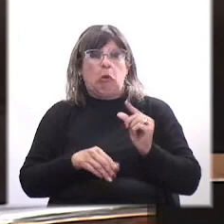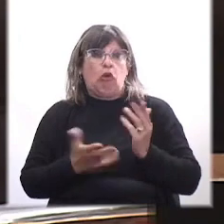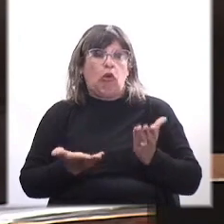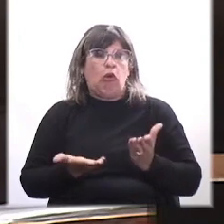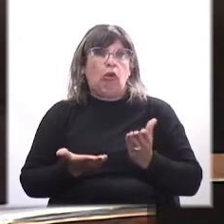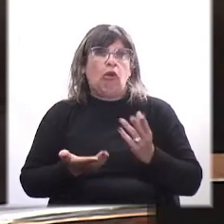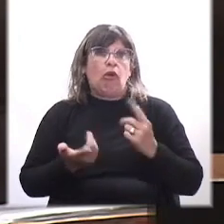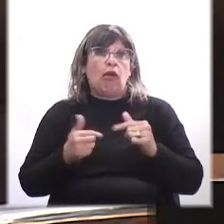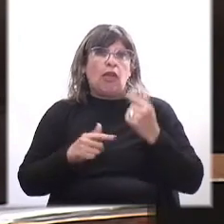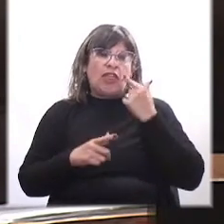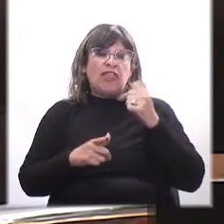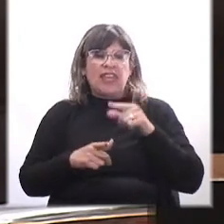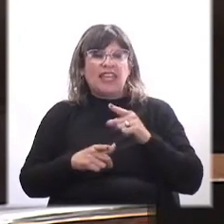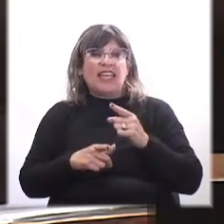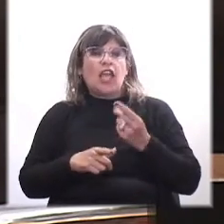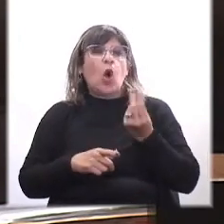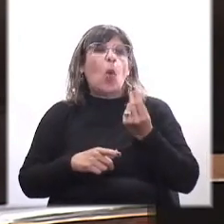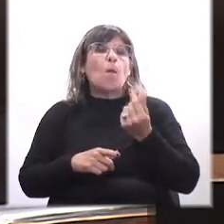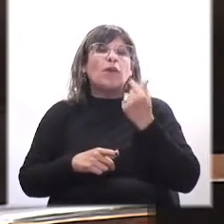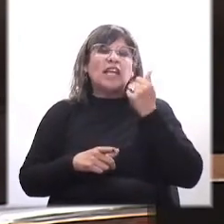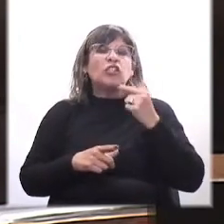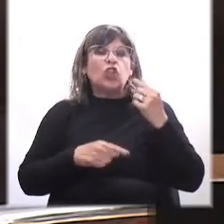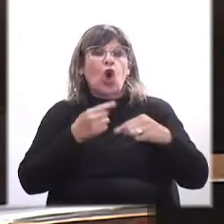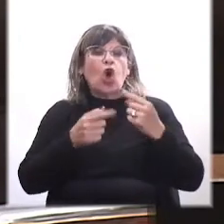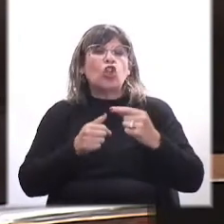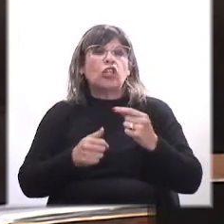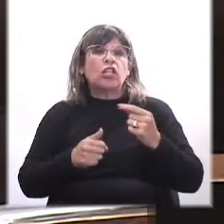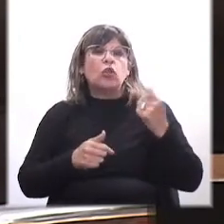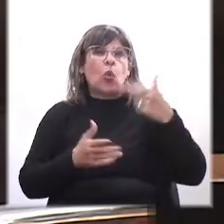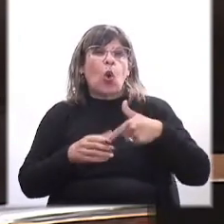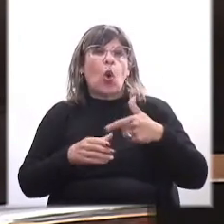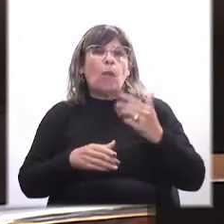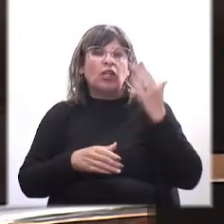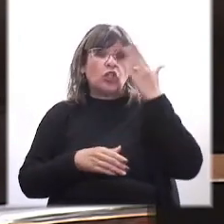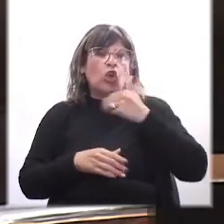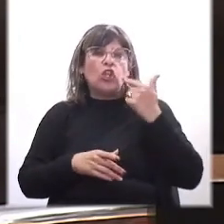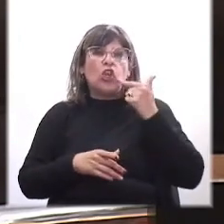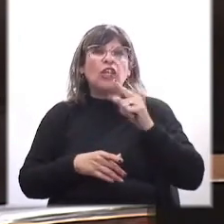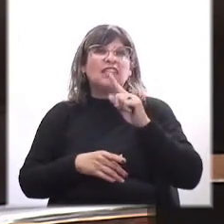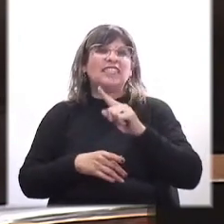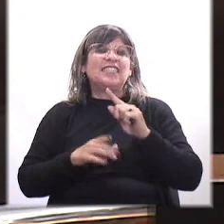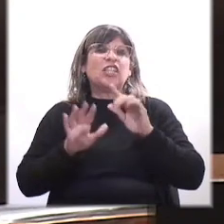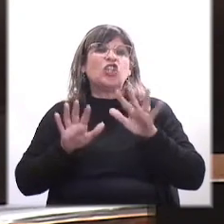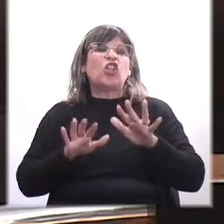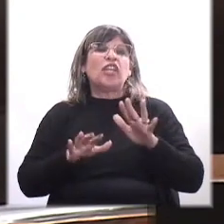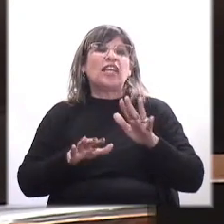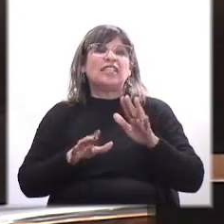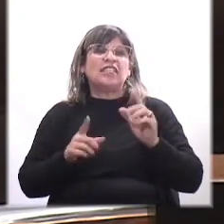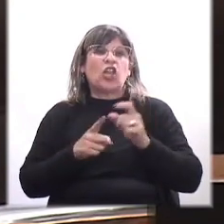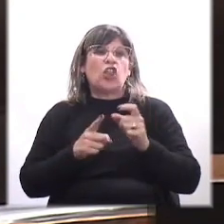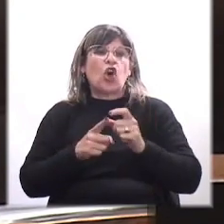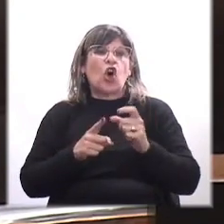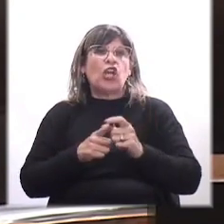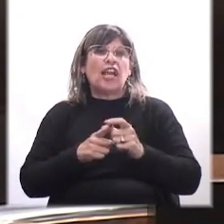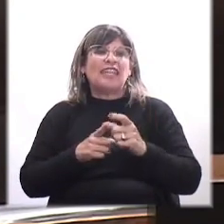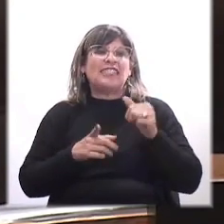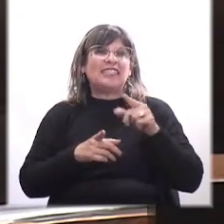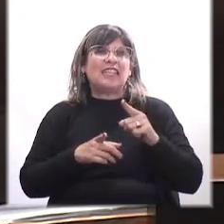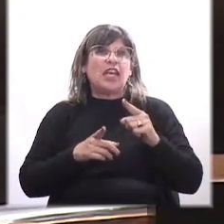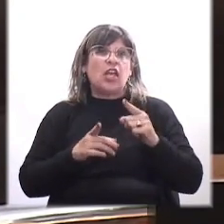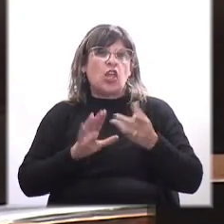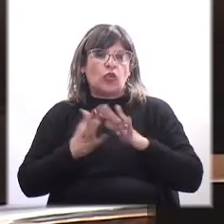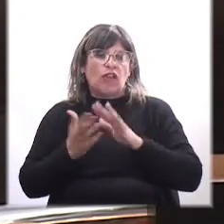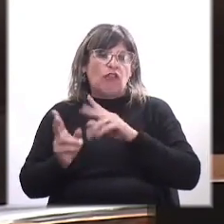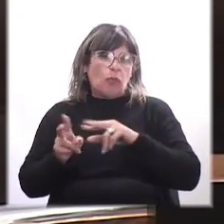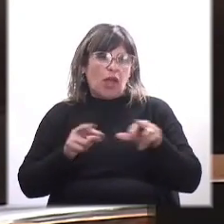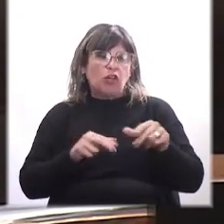de que se manejaba un precio continuo del petróleo, por ejemplo, de $110 el barril de forma constante,